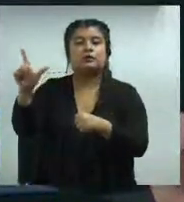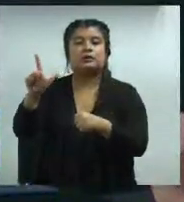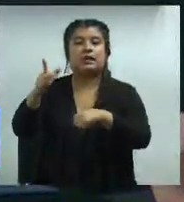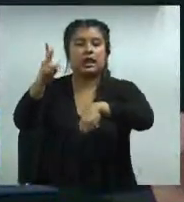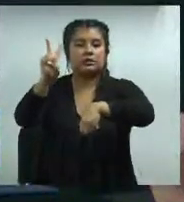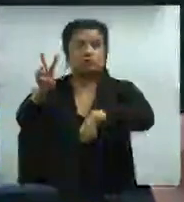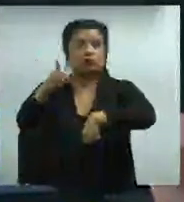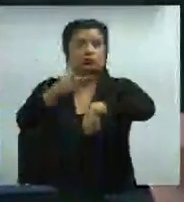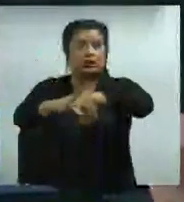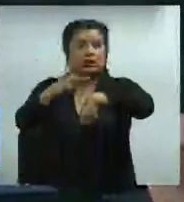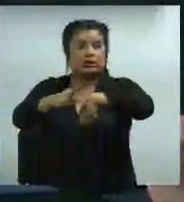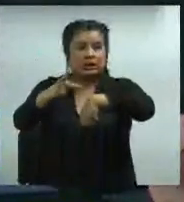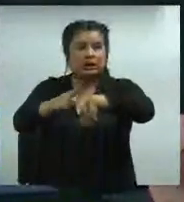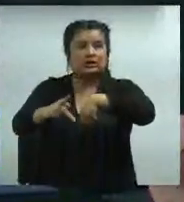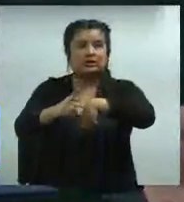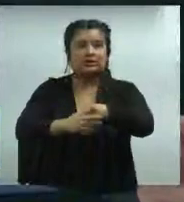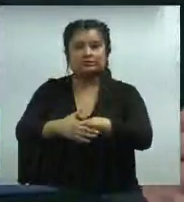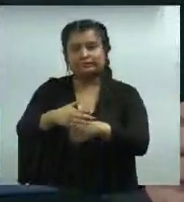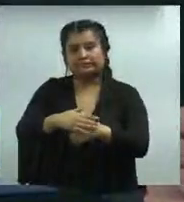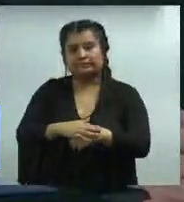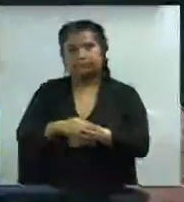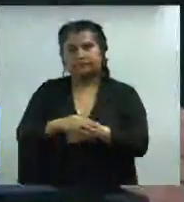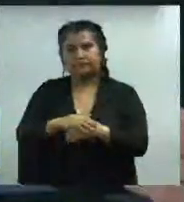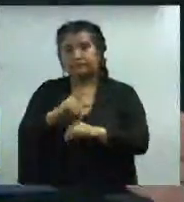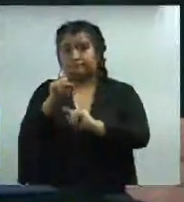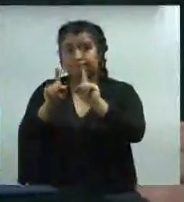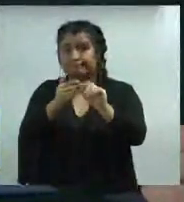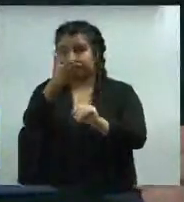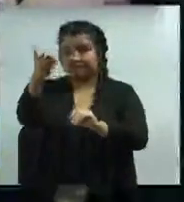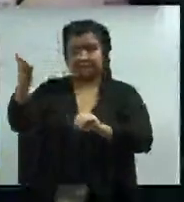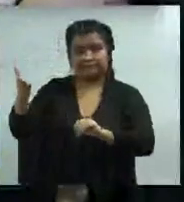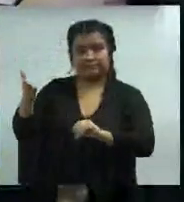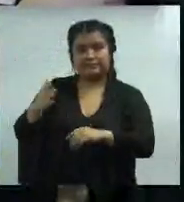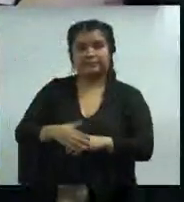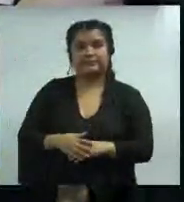14 horas. Muchas gracias, presidente.